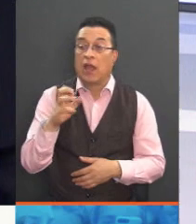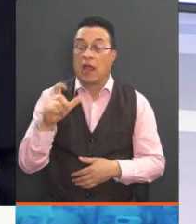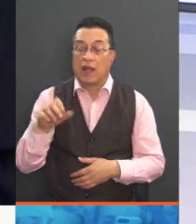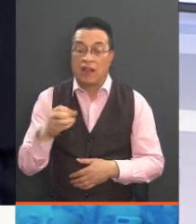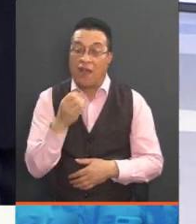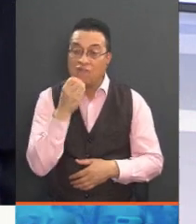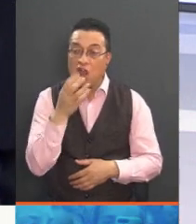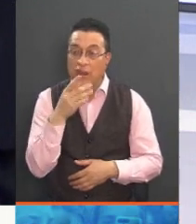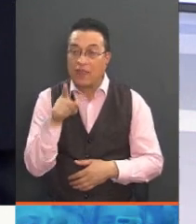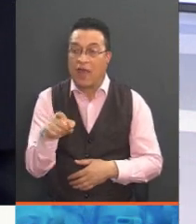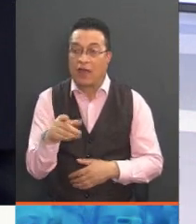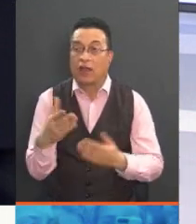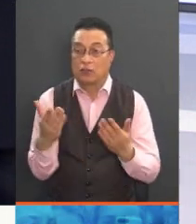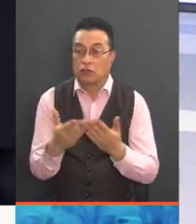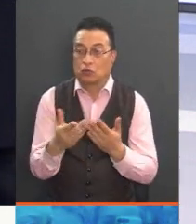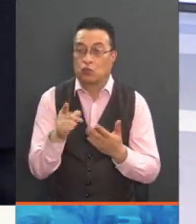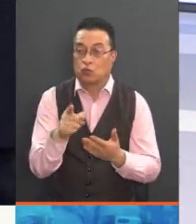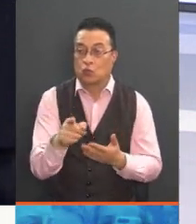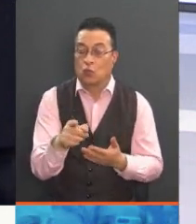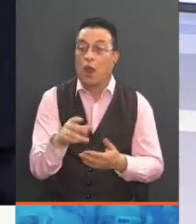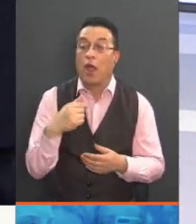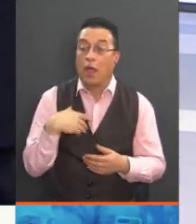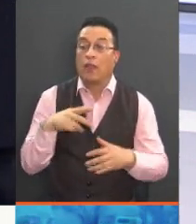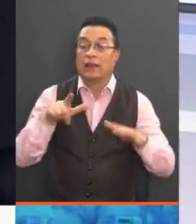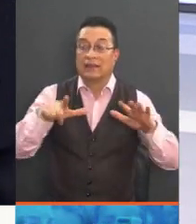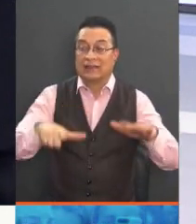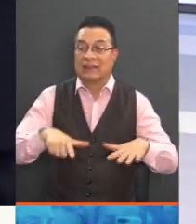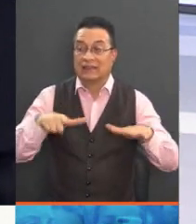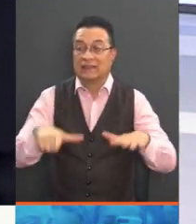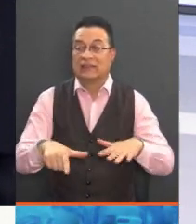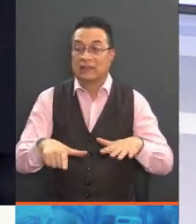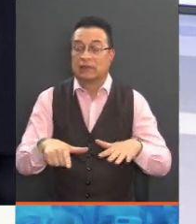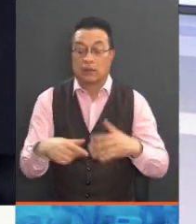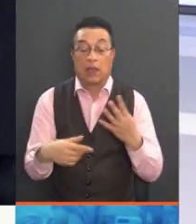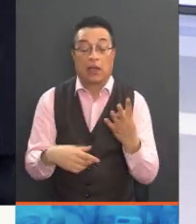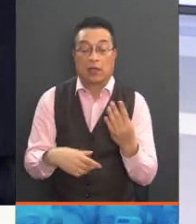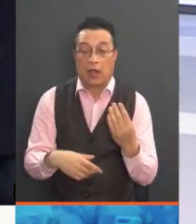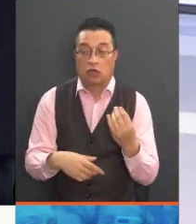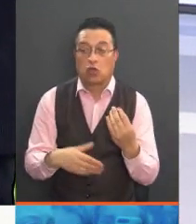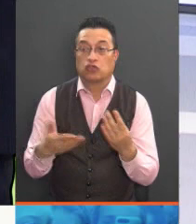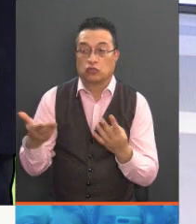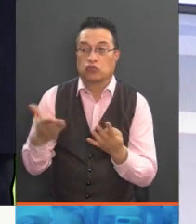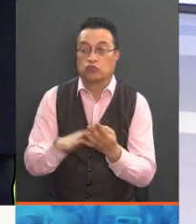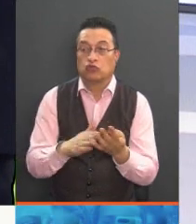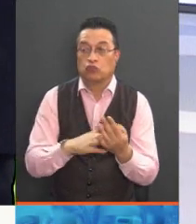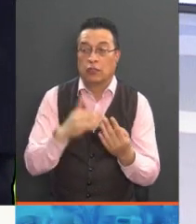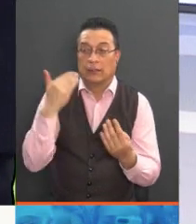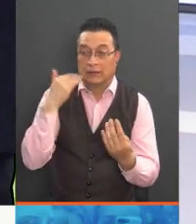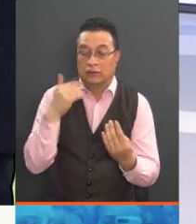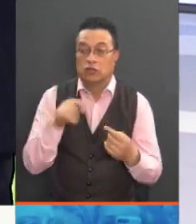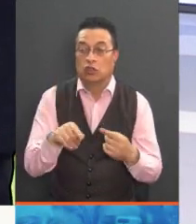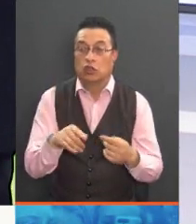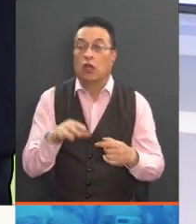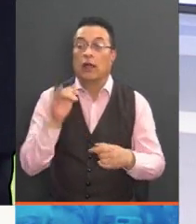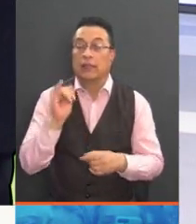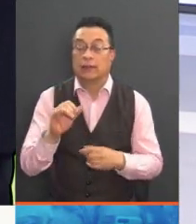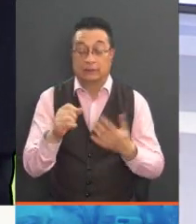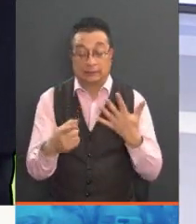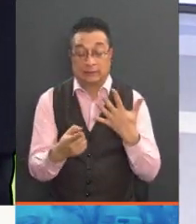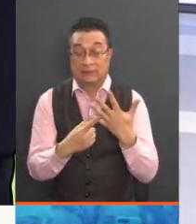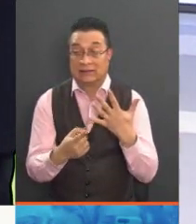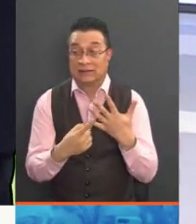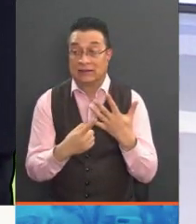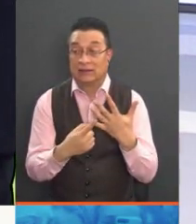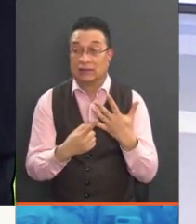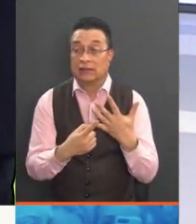secundaria Marjorie Stoneman Douglas. 17 muertos, 14 fallecidos. Y el quinto es, que ya lo vamos